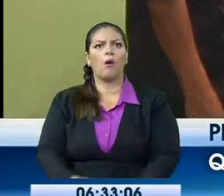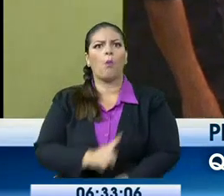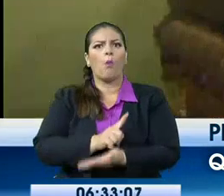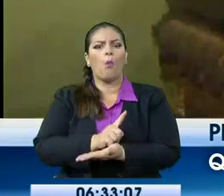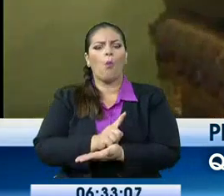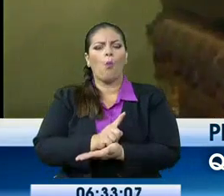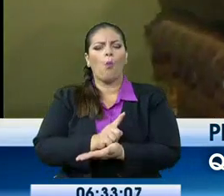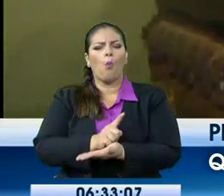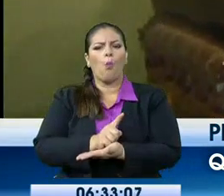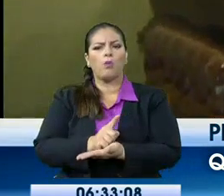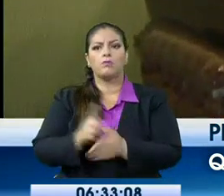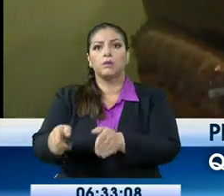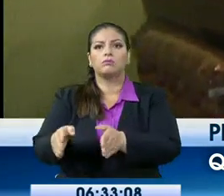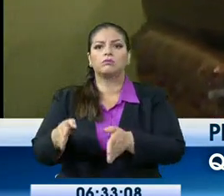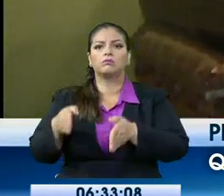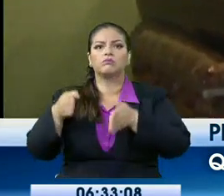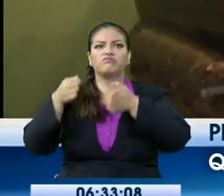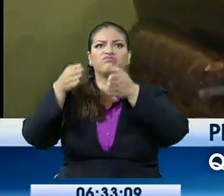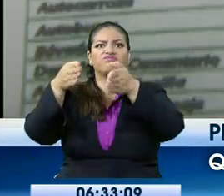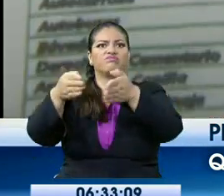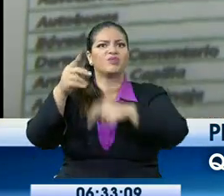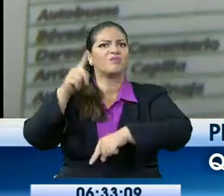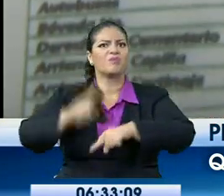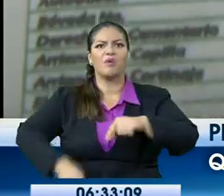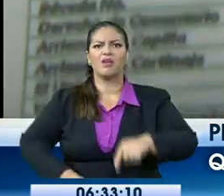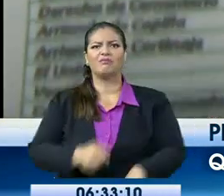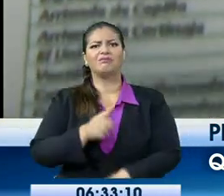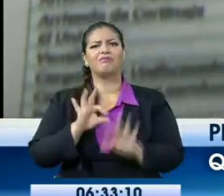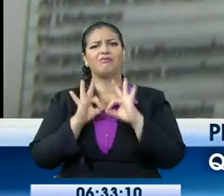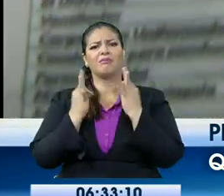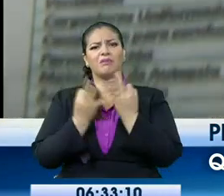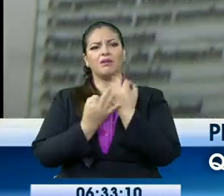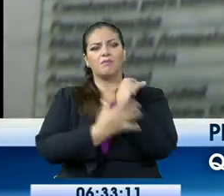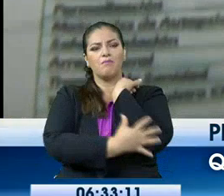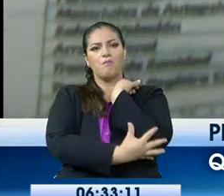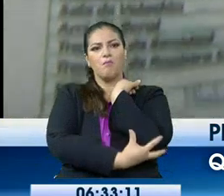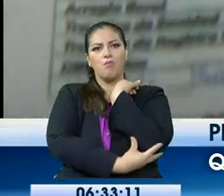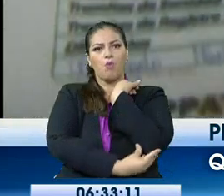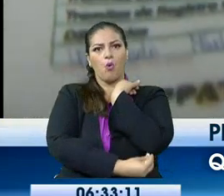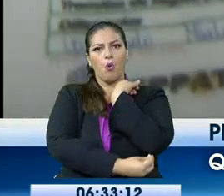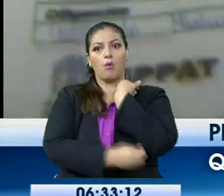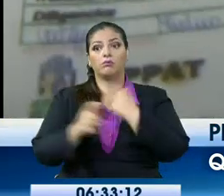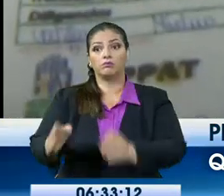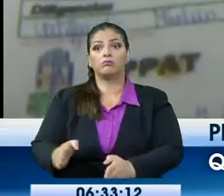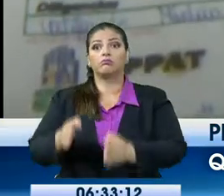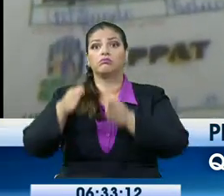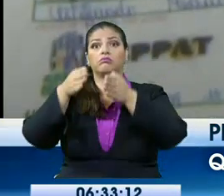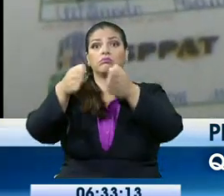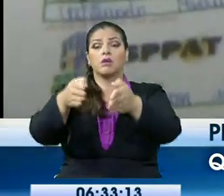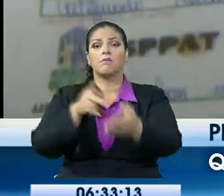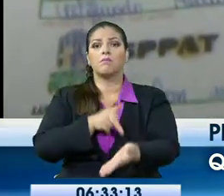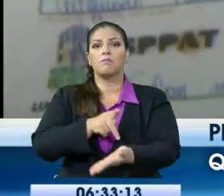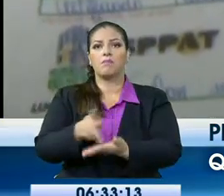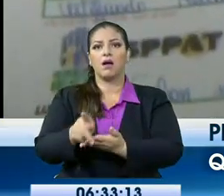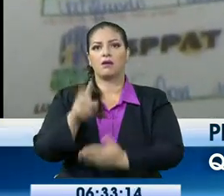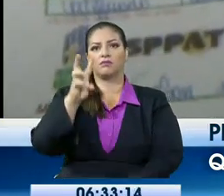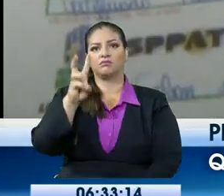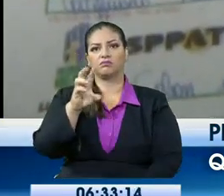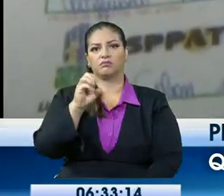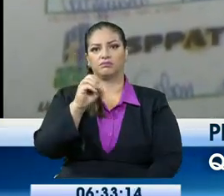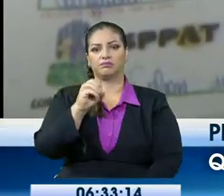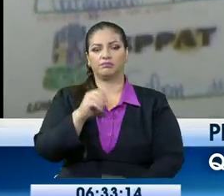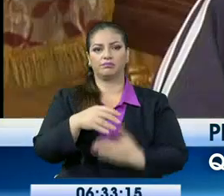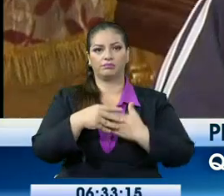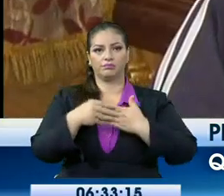sepultura. El velorio se ha extendido porque no tienen para completar $600, que serían para cancelarle a la funeraria. Yo me